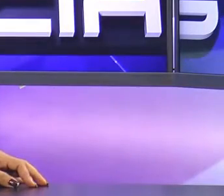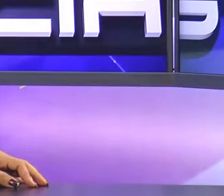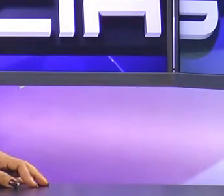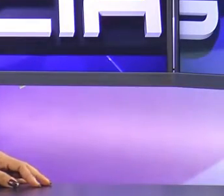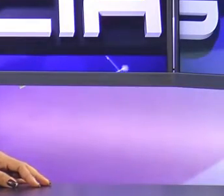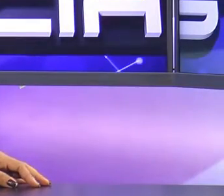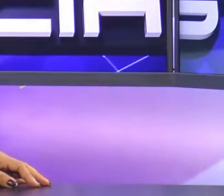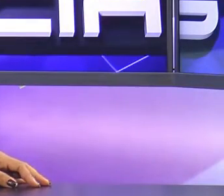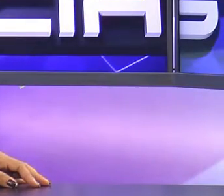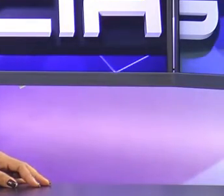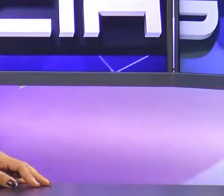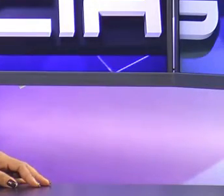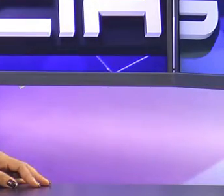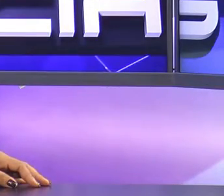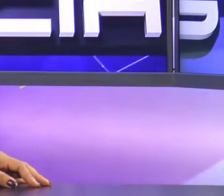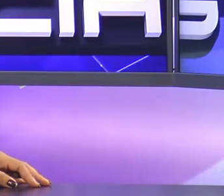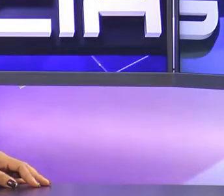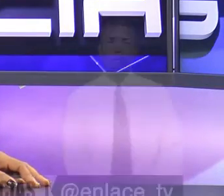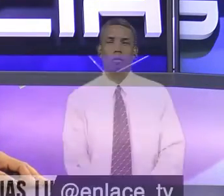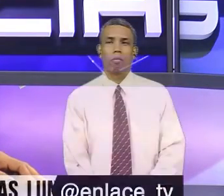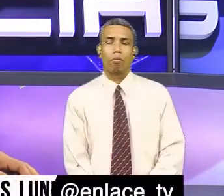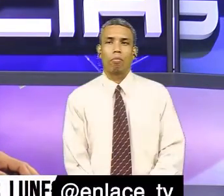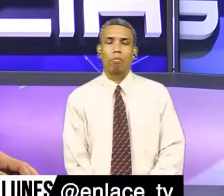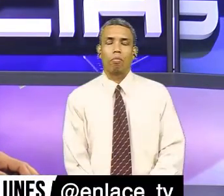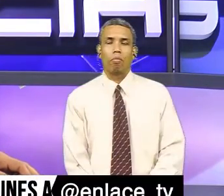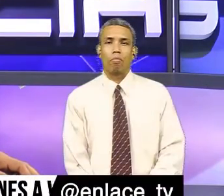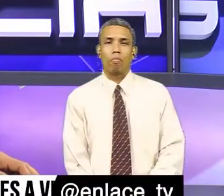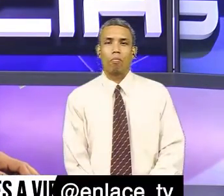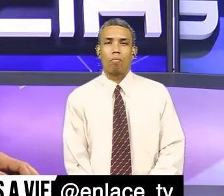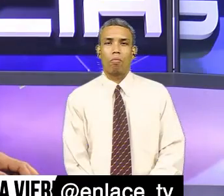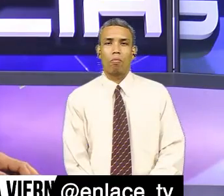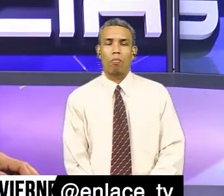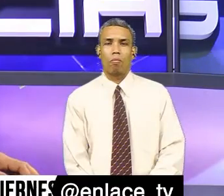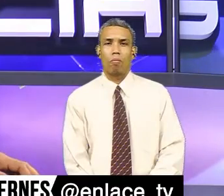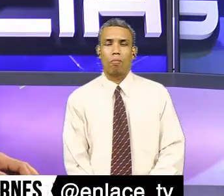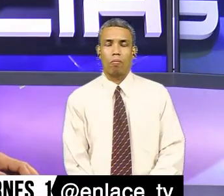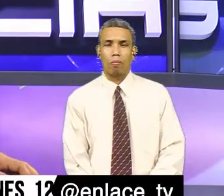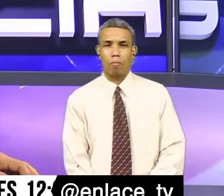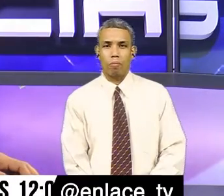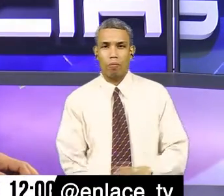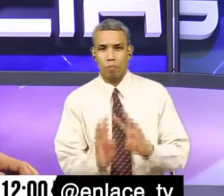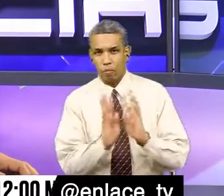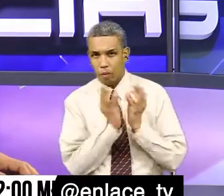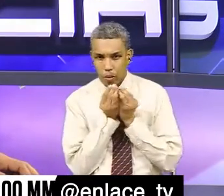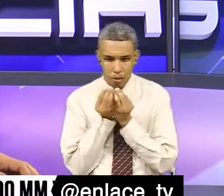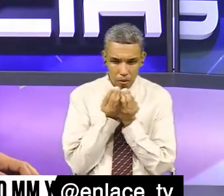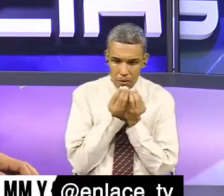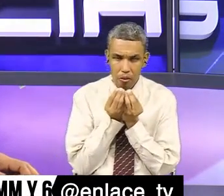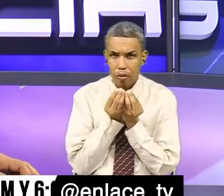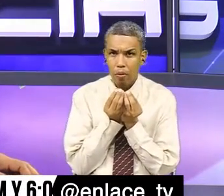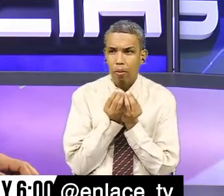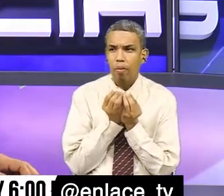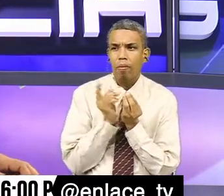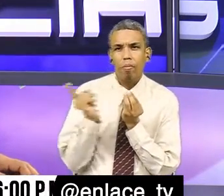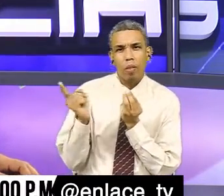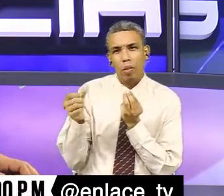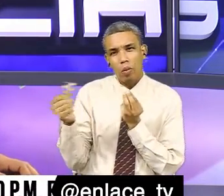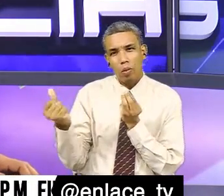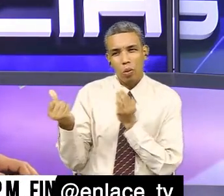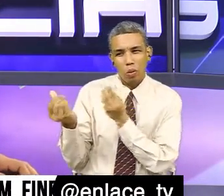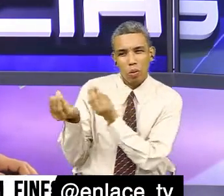Seguimos en el noticiero que usted quiere ver. Gracias por continuar con nosotros. El Consejo Municipal y el Comité Municipal de Gestión del Riesgo analizaron